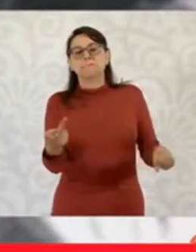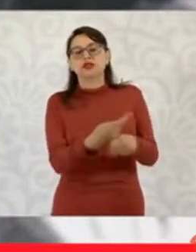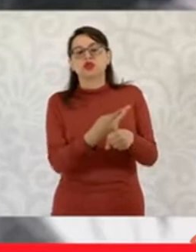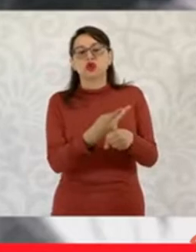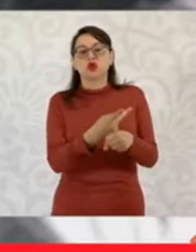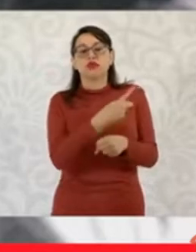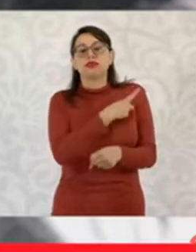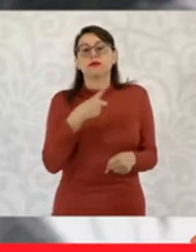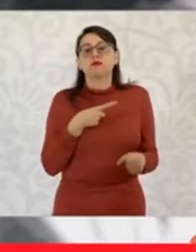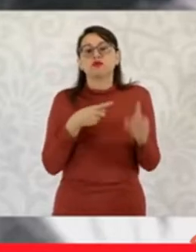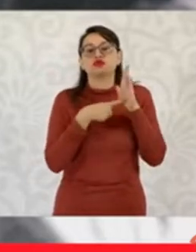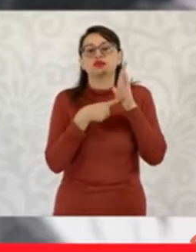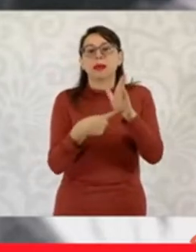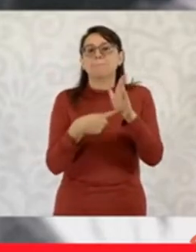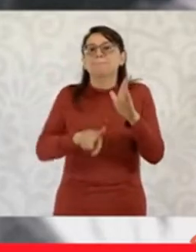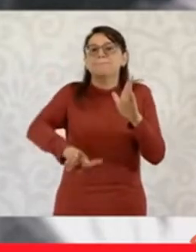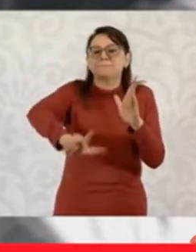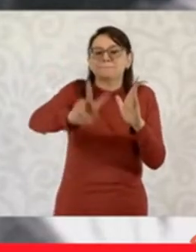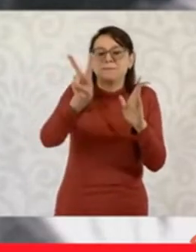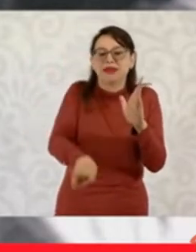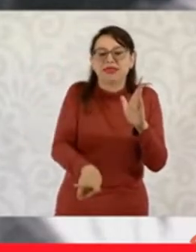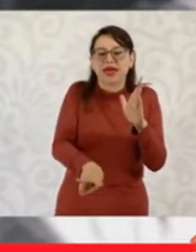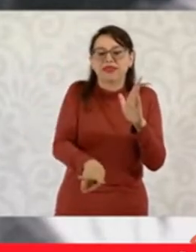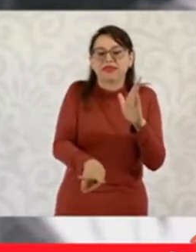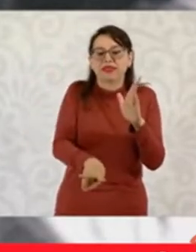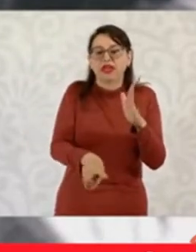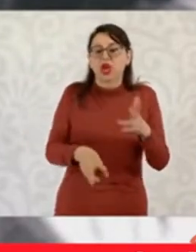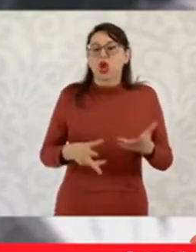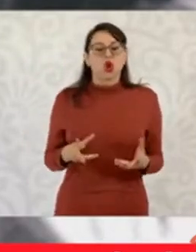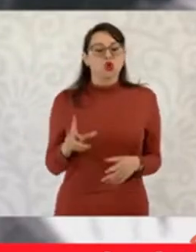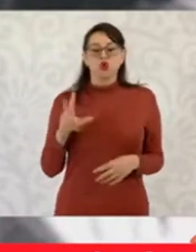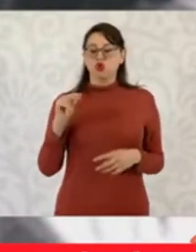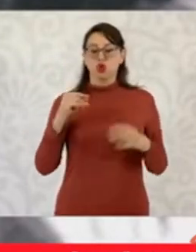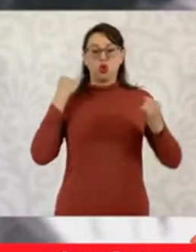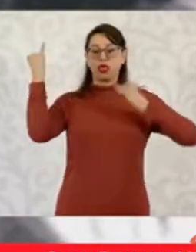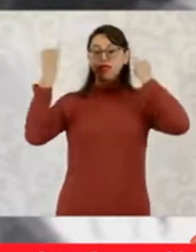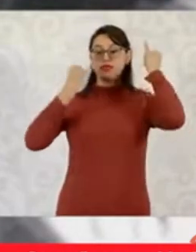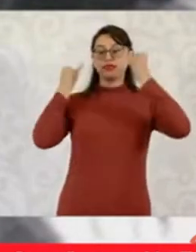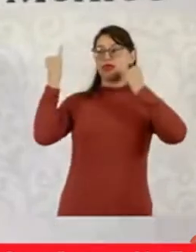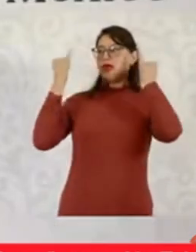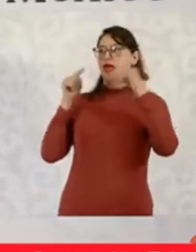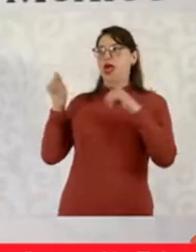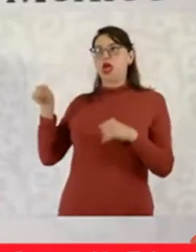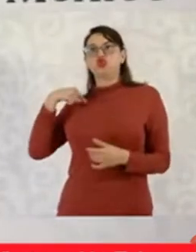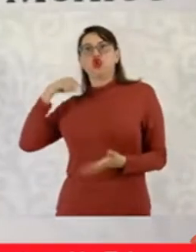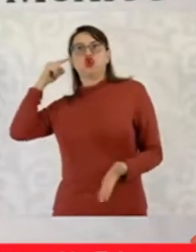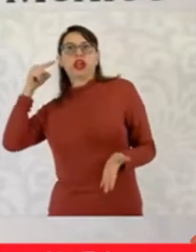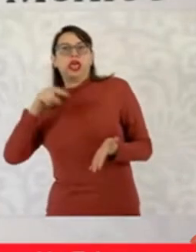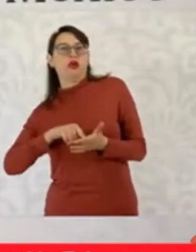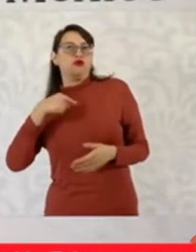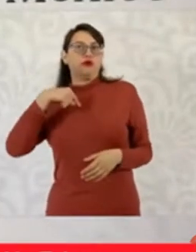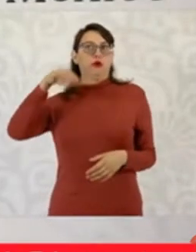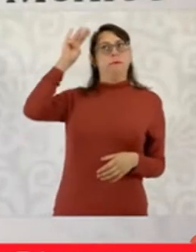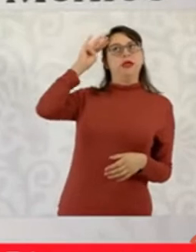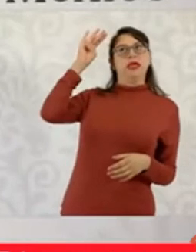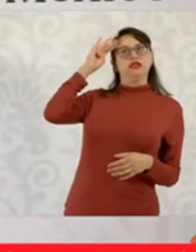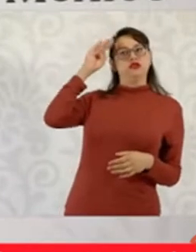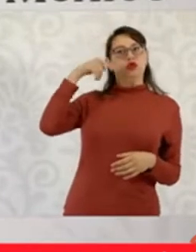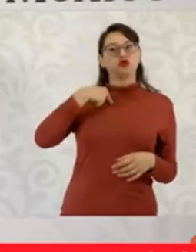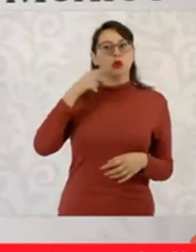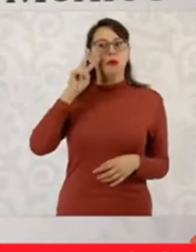La verdad. No la verdad construida por alguien, sino la verdad.